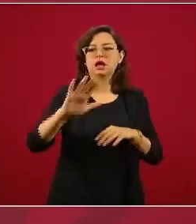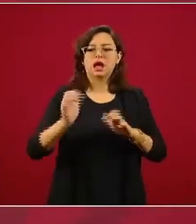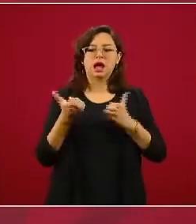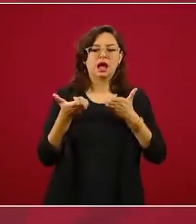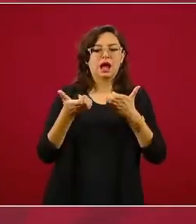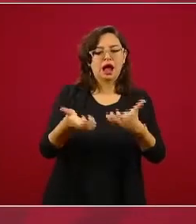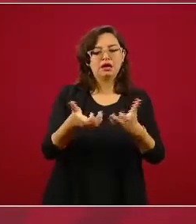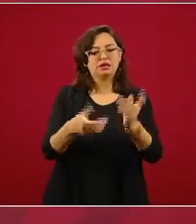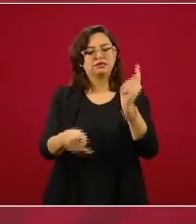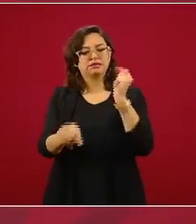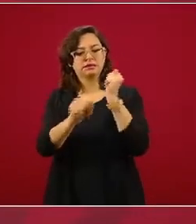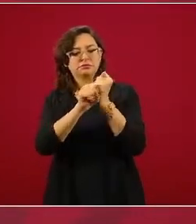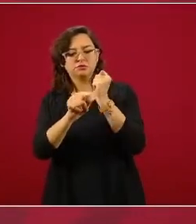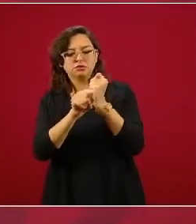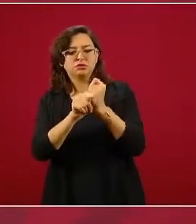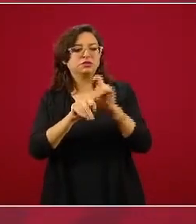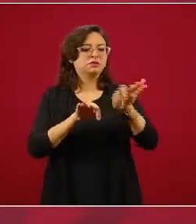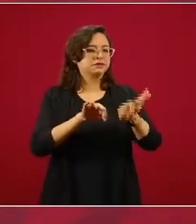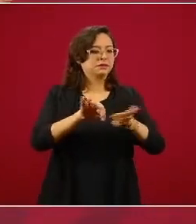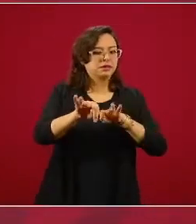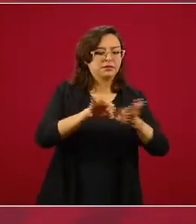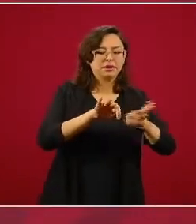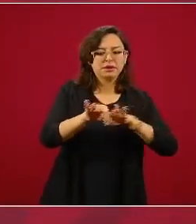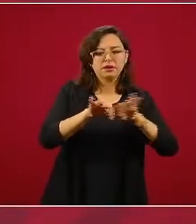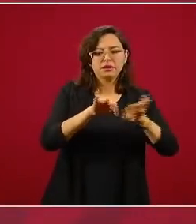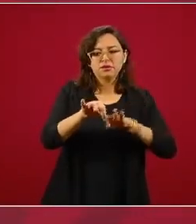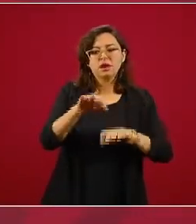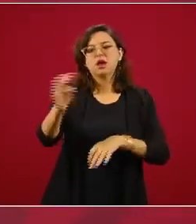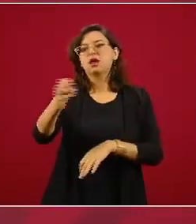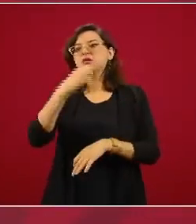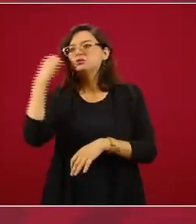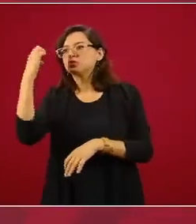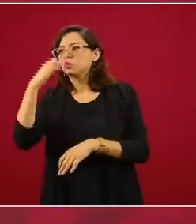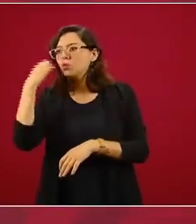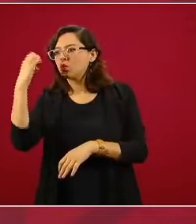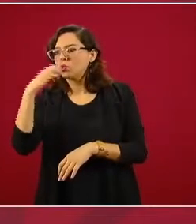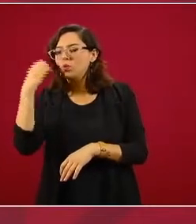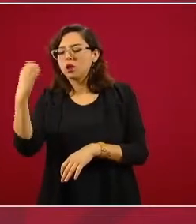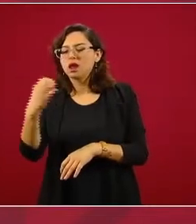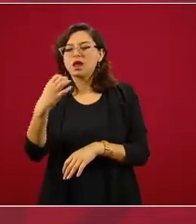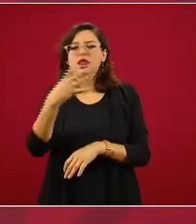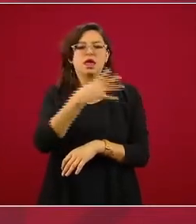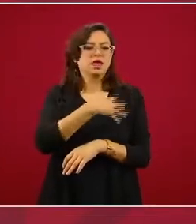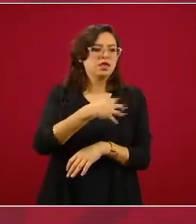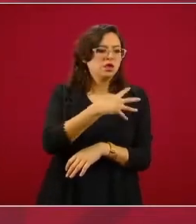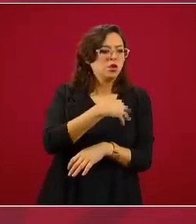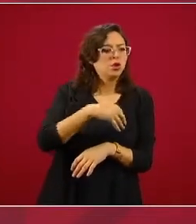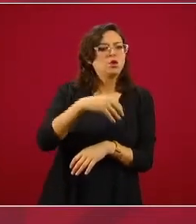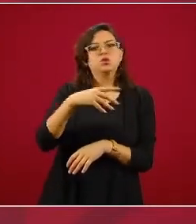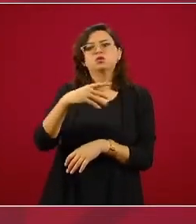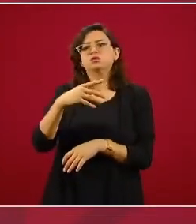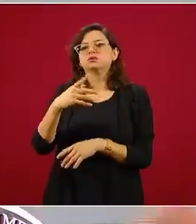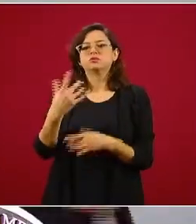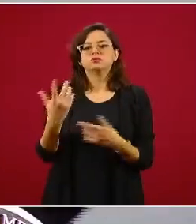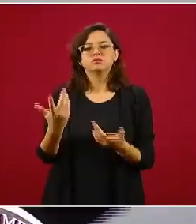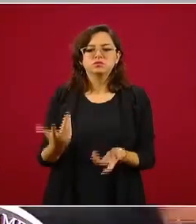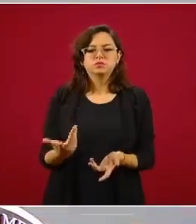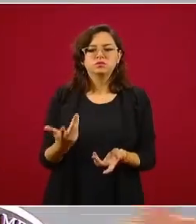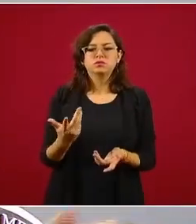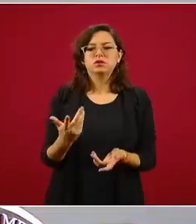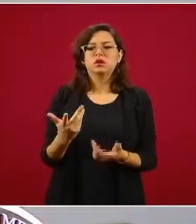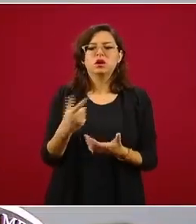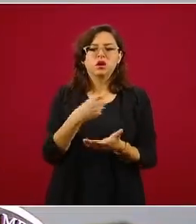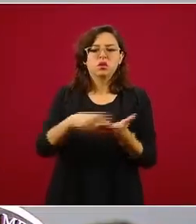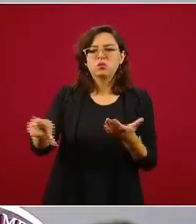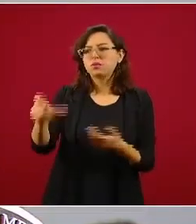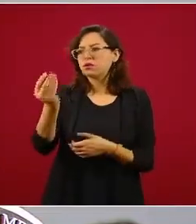público, llegamos al trabajo, vamos a la escuela de los hijos o la propia, vamos a